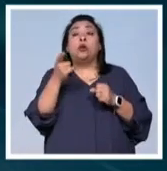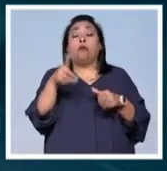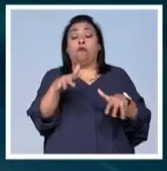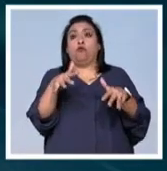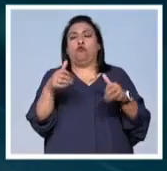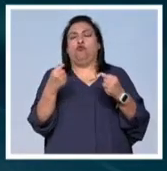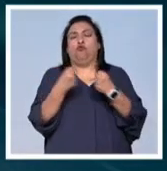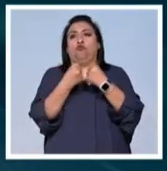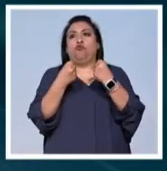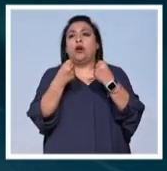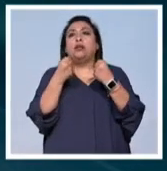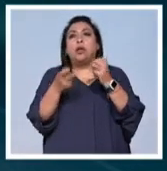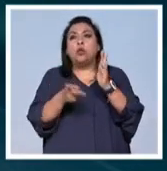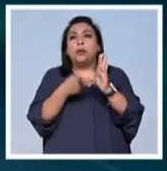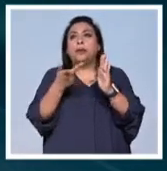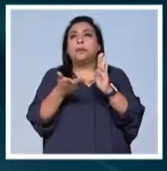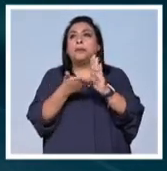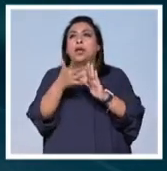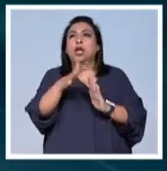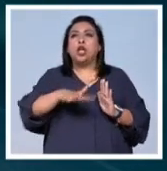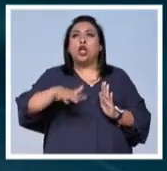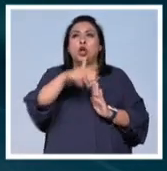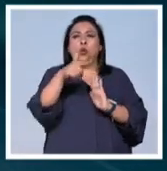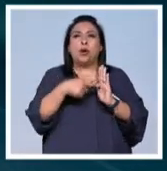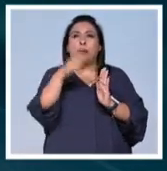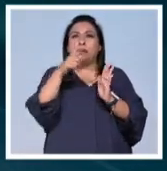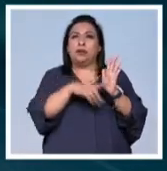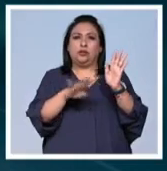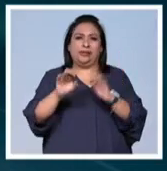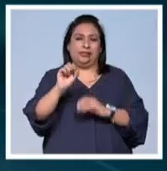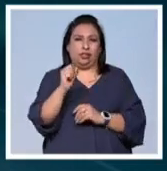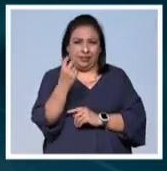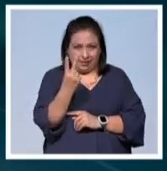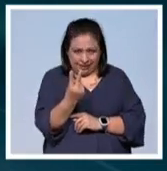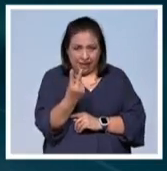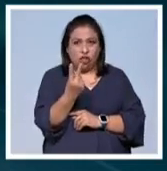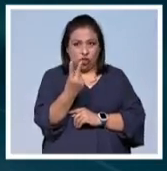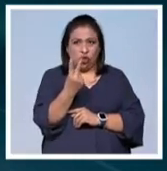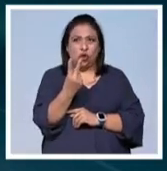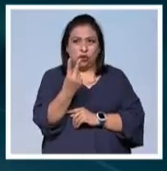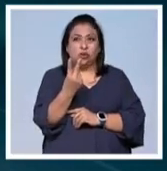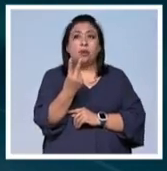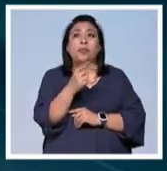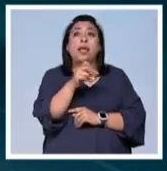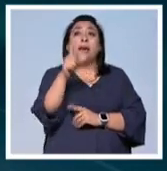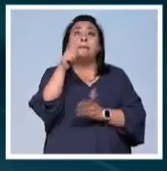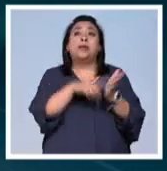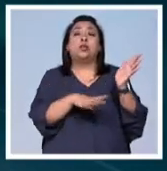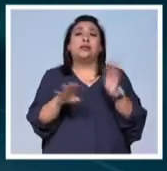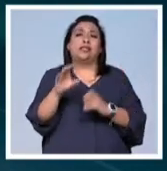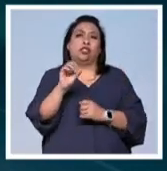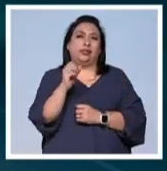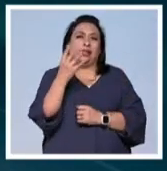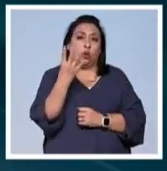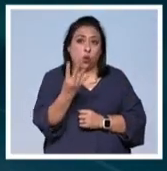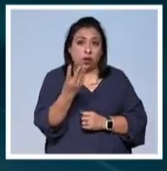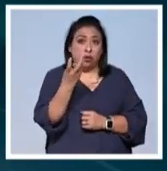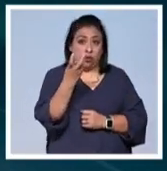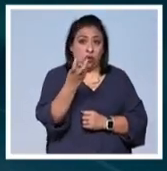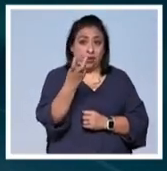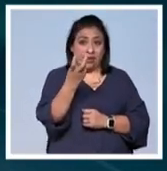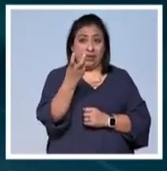causó la reconstrucción de la zona arqueológica en 1962 hasta 1964 fue